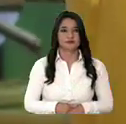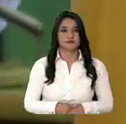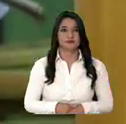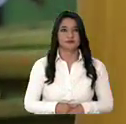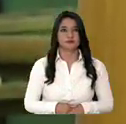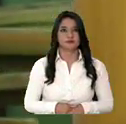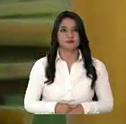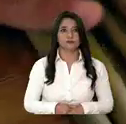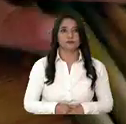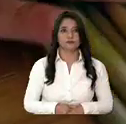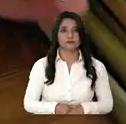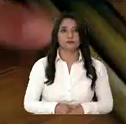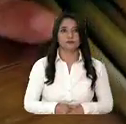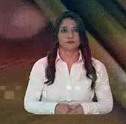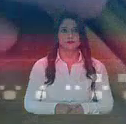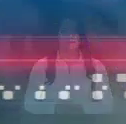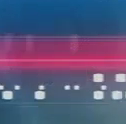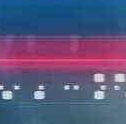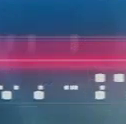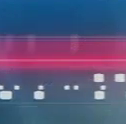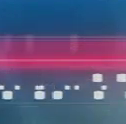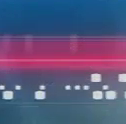darwin villa o